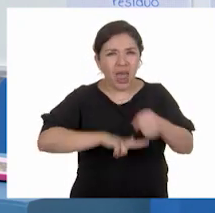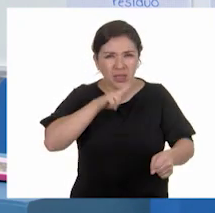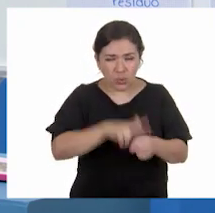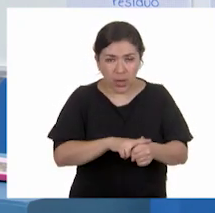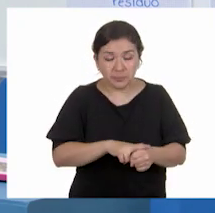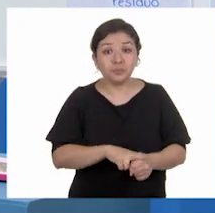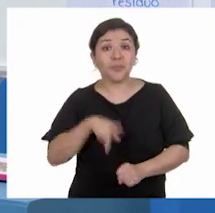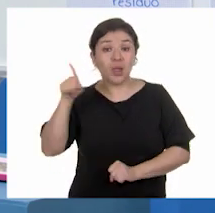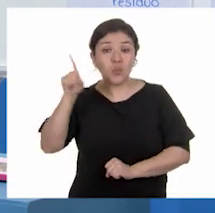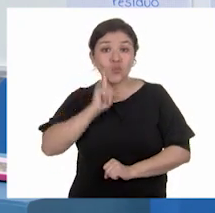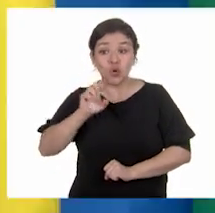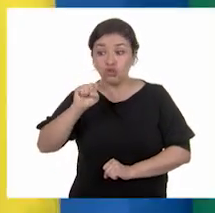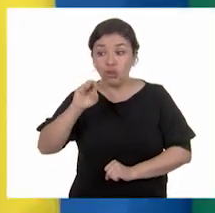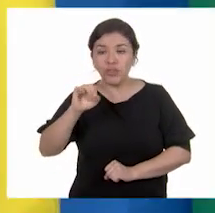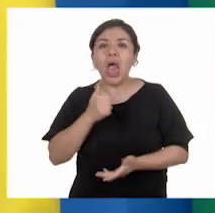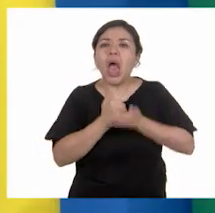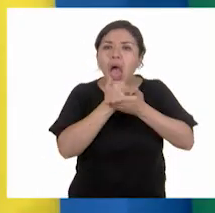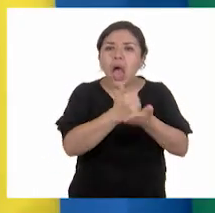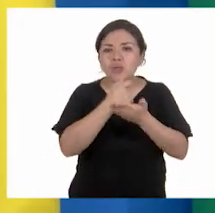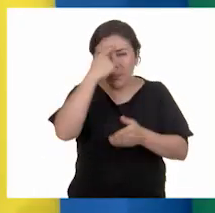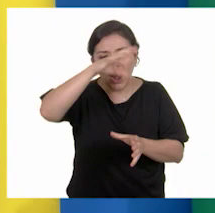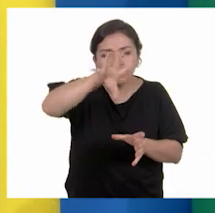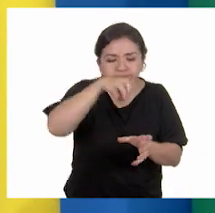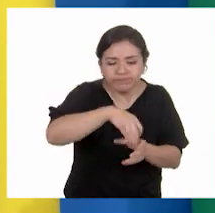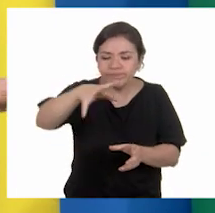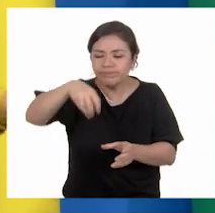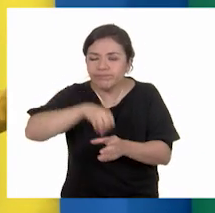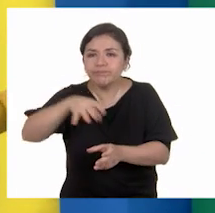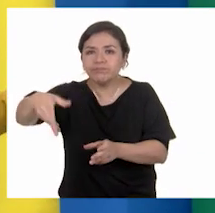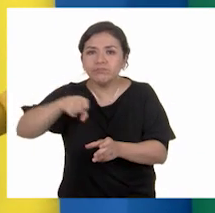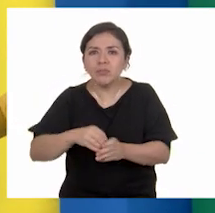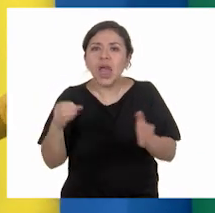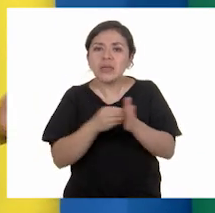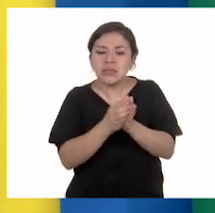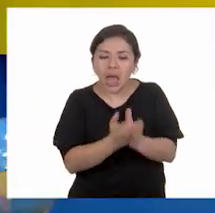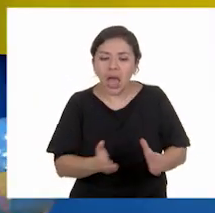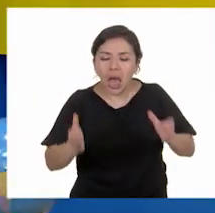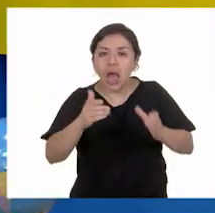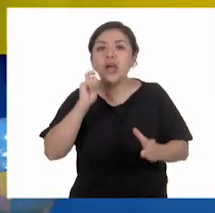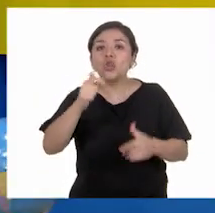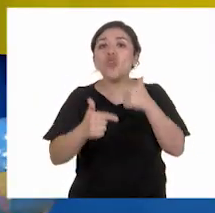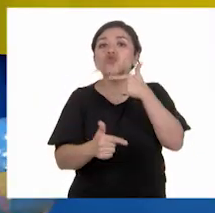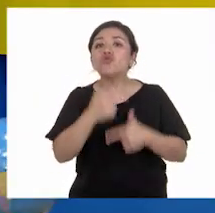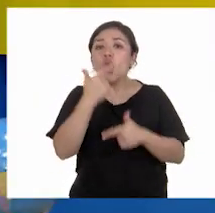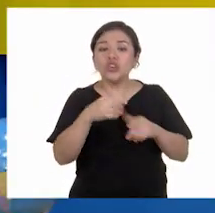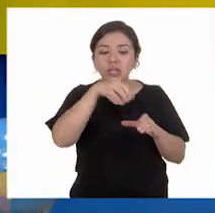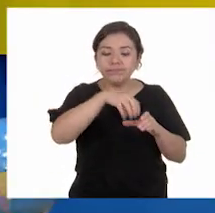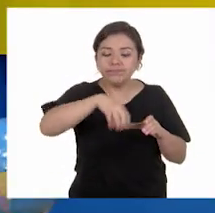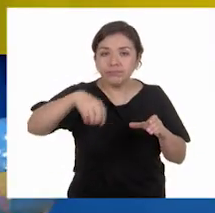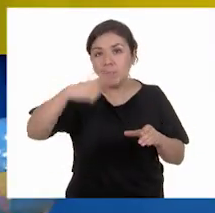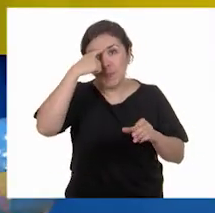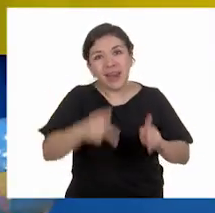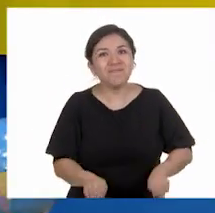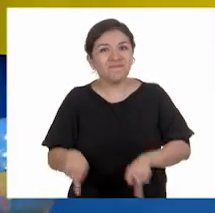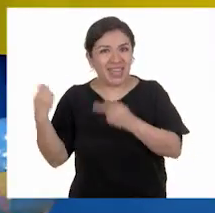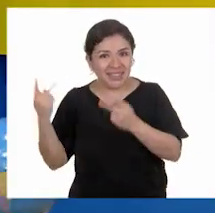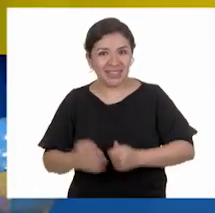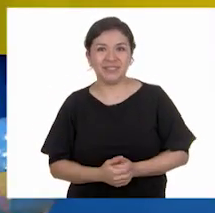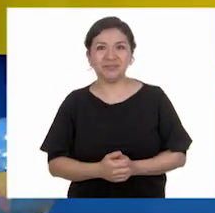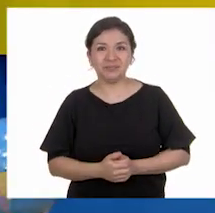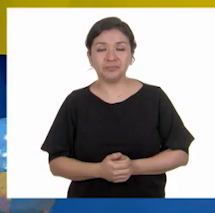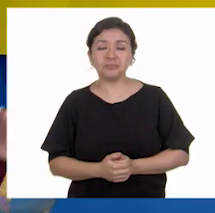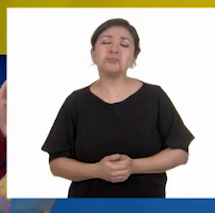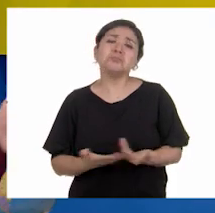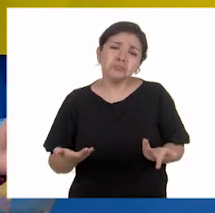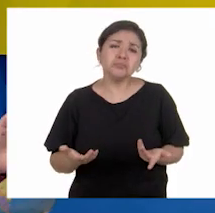Y Sofía ayuda a empacarlo en contenedores de 12 piezas para poder venderlos.